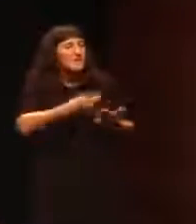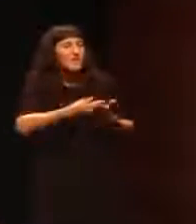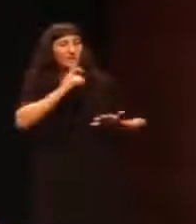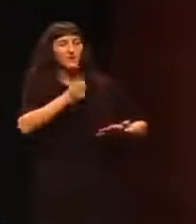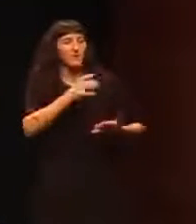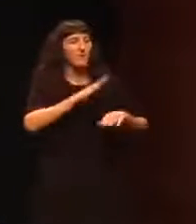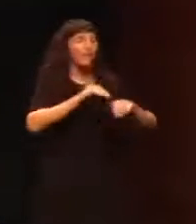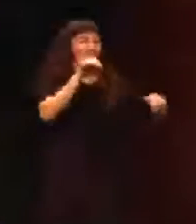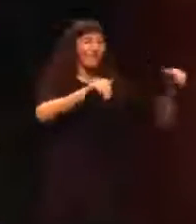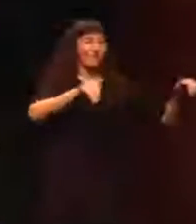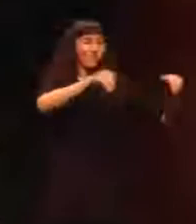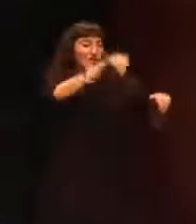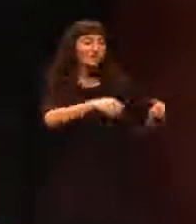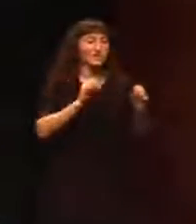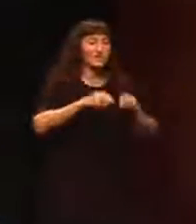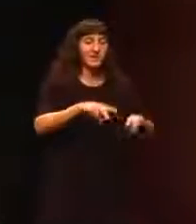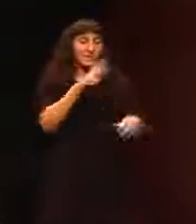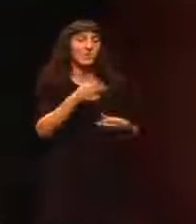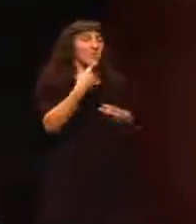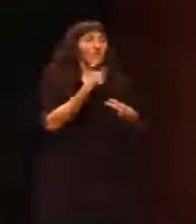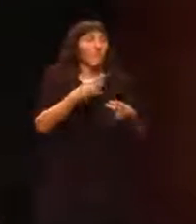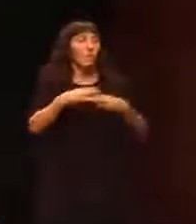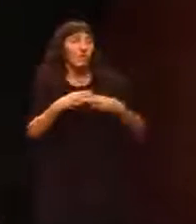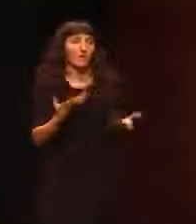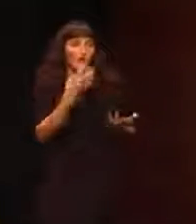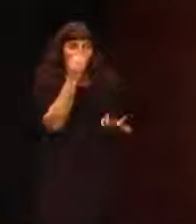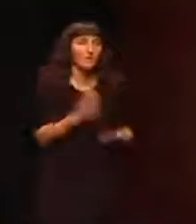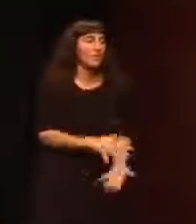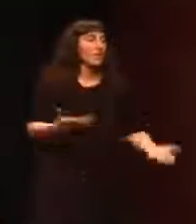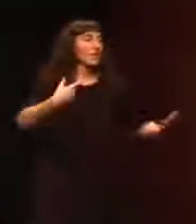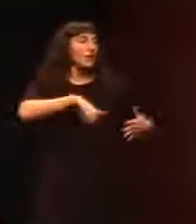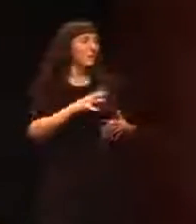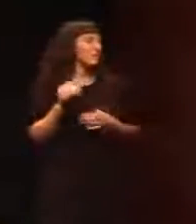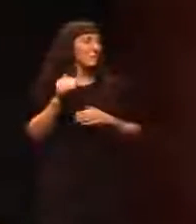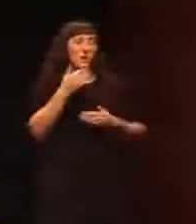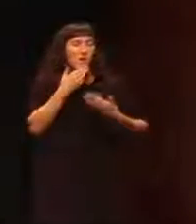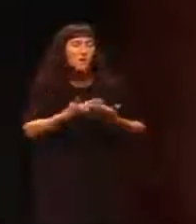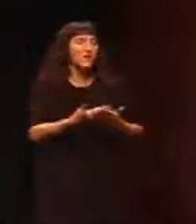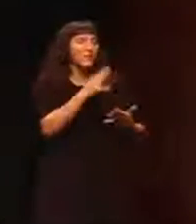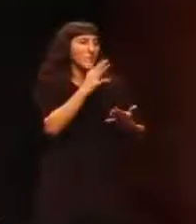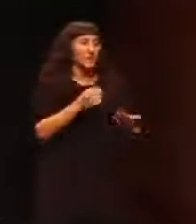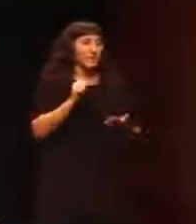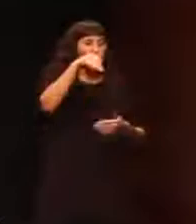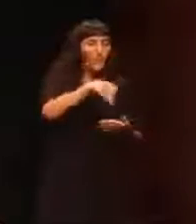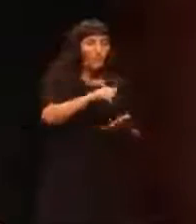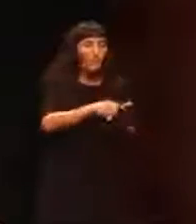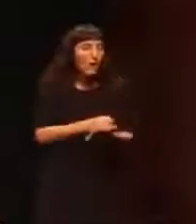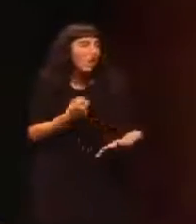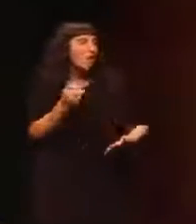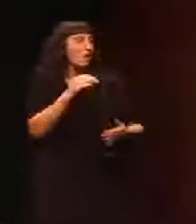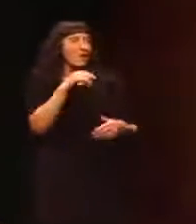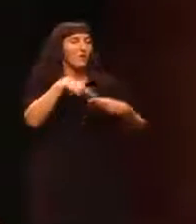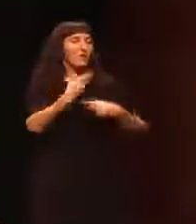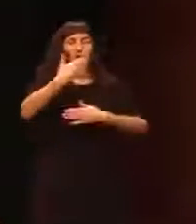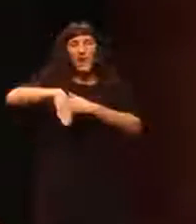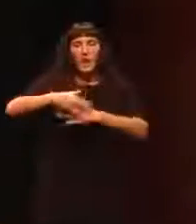no acudiendo a las urnas y diciendo la política es una cosa muy sucia, yo no me meto. Se lo ha exigido votando en blanco. Después se lo ha exigido saliendo a la calle a